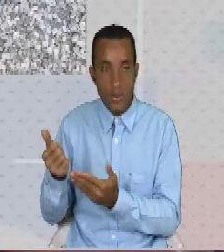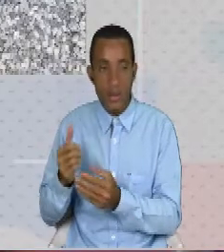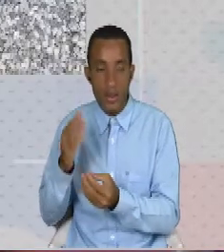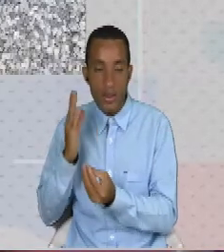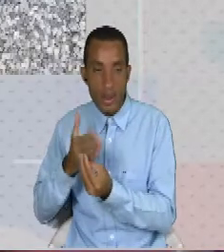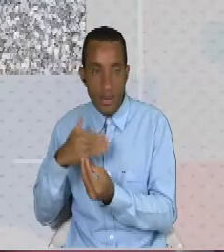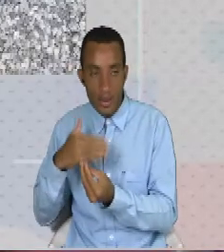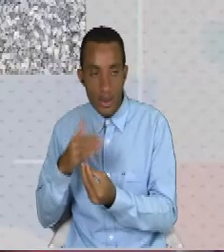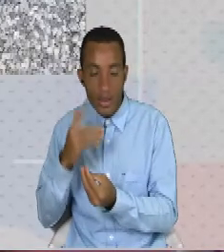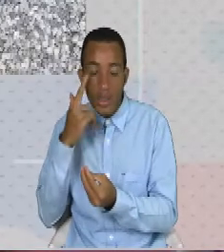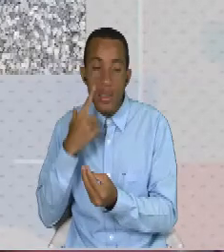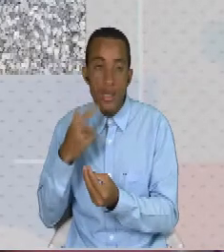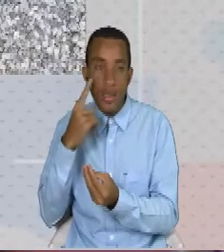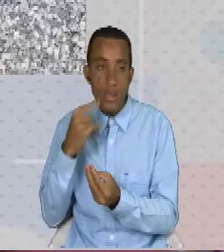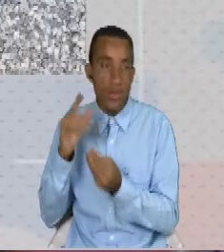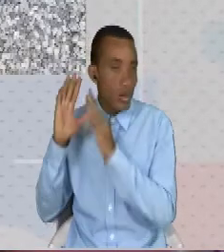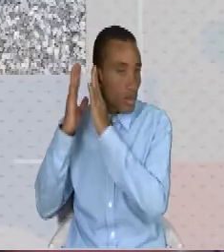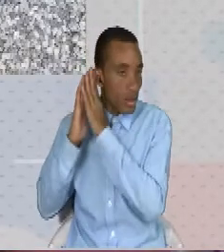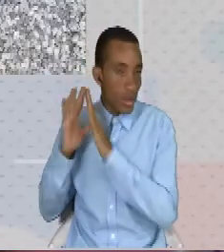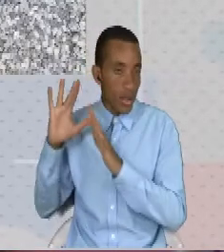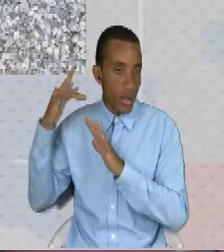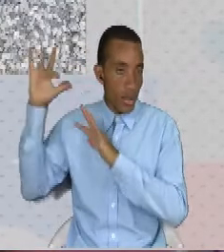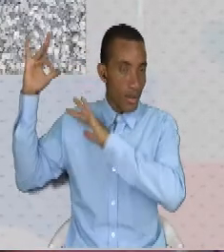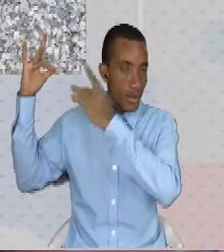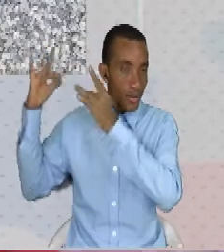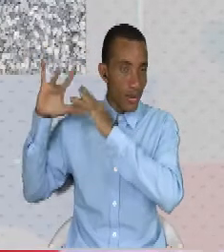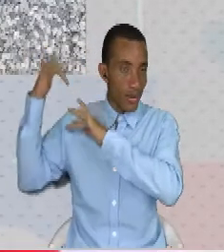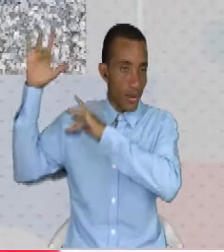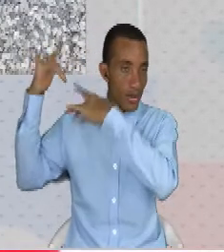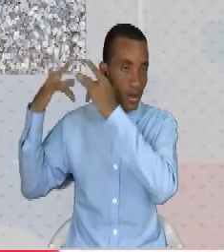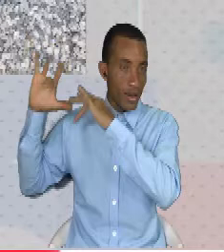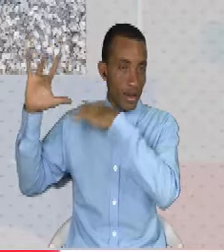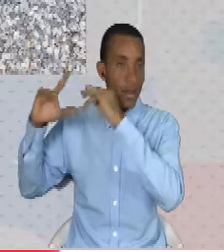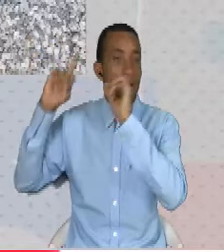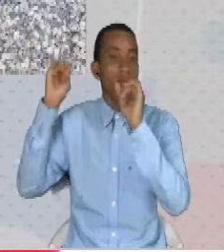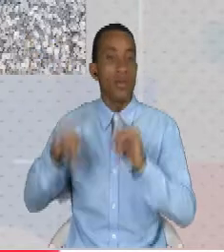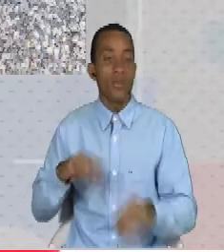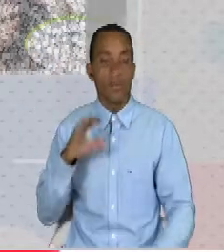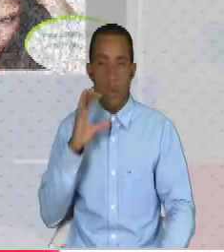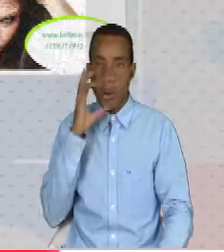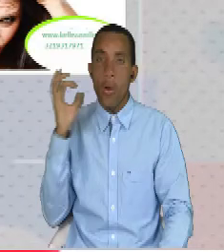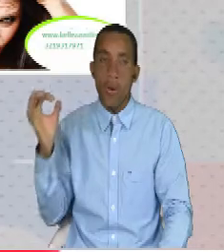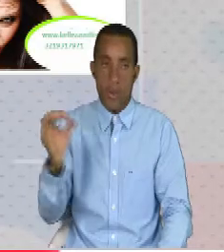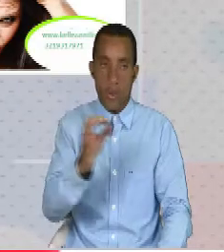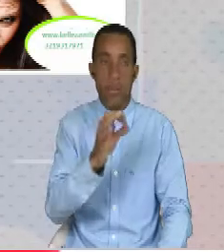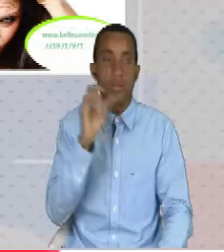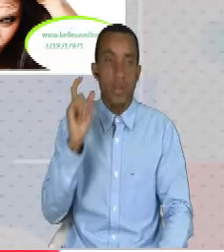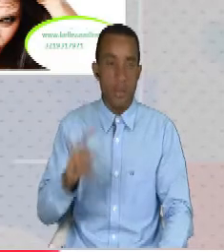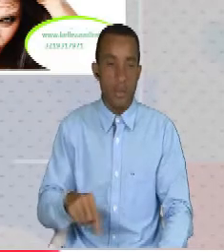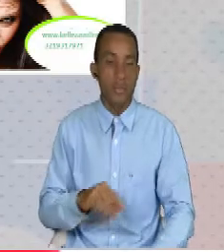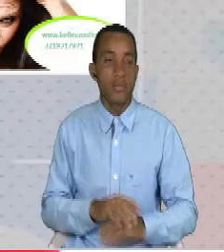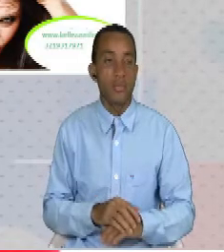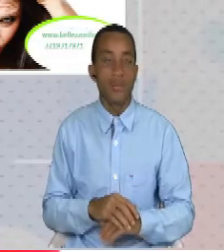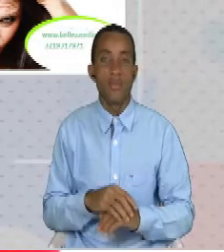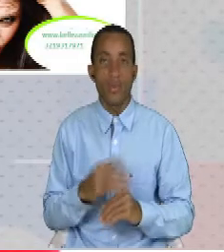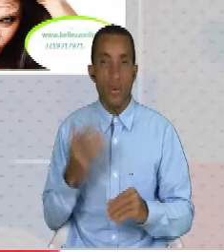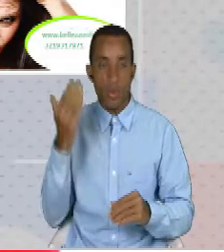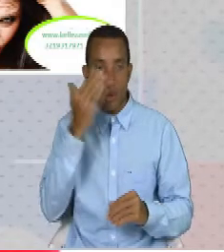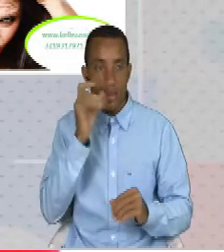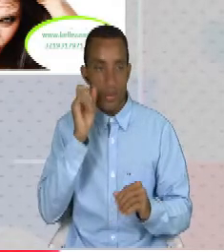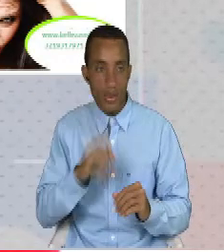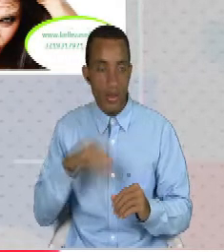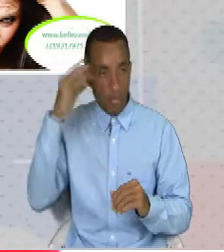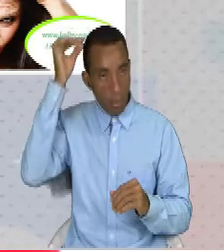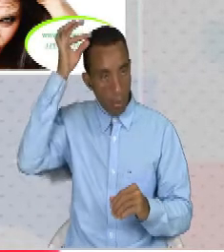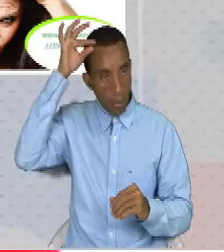ayuda es a darle brillo al cabello a que no se nos caiga entonces los señores también los invito para que lo prueben porque pues ellos son más propensos a que se